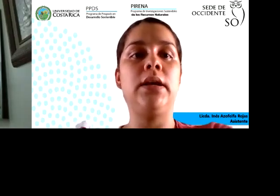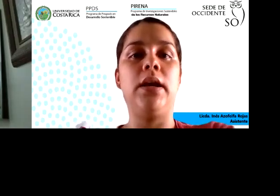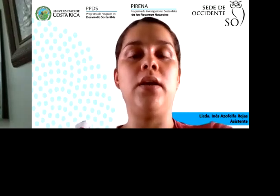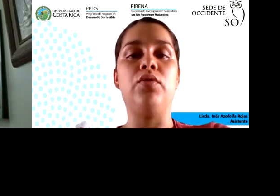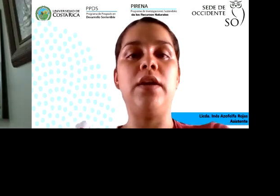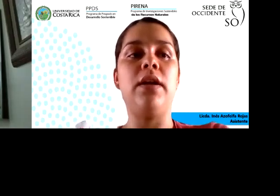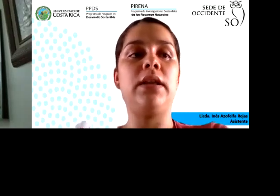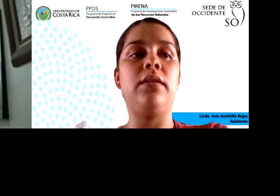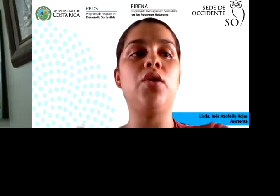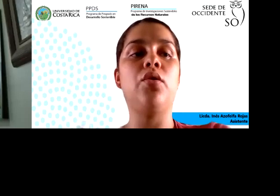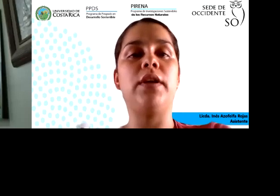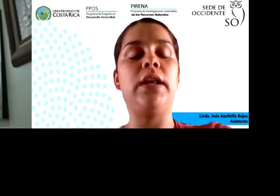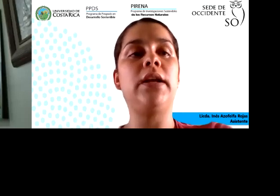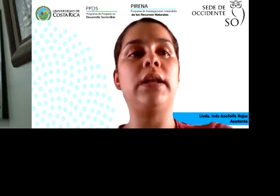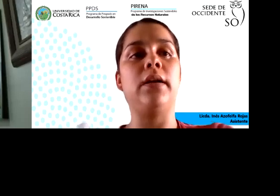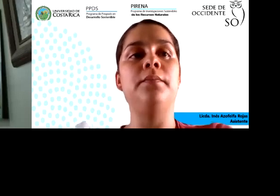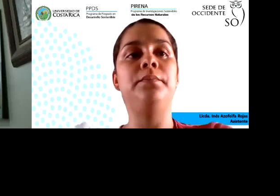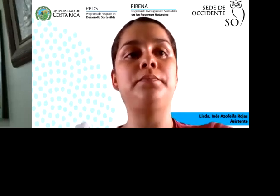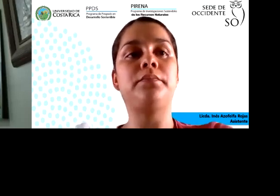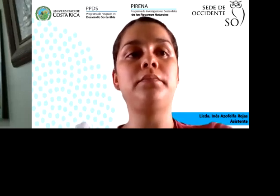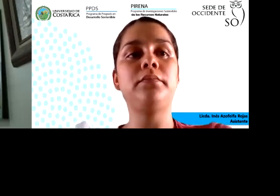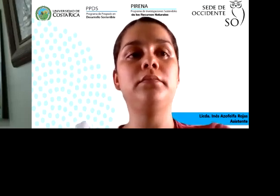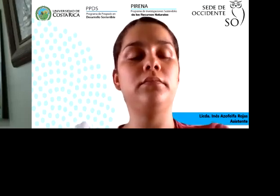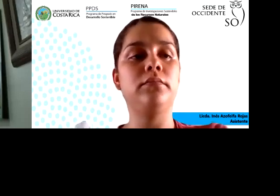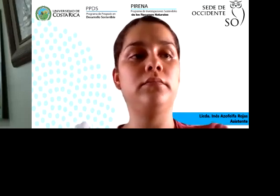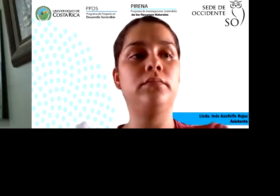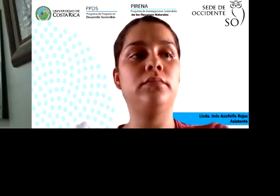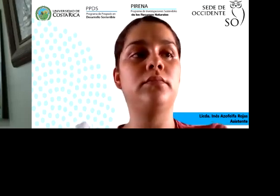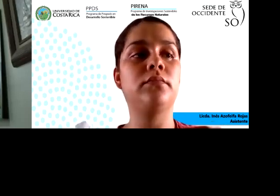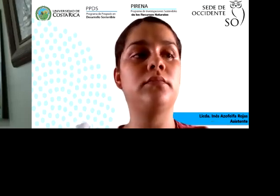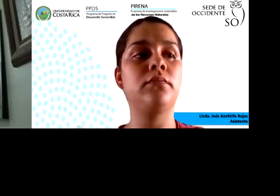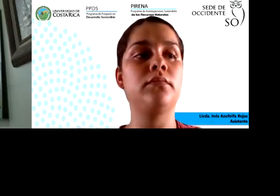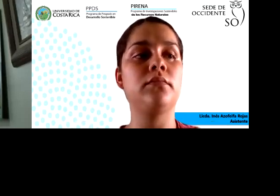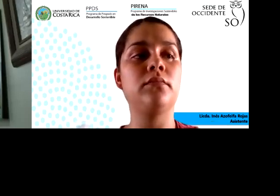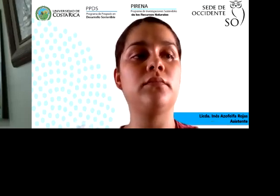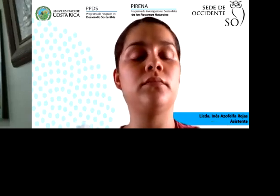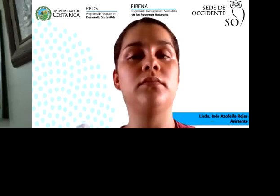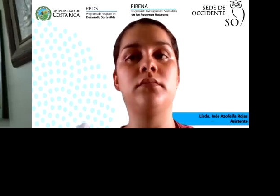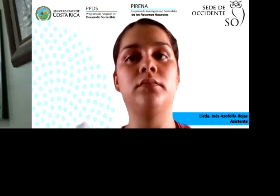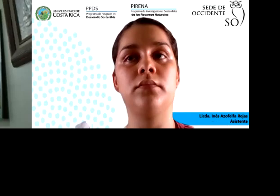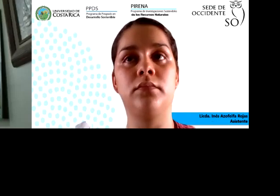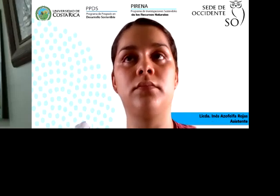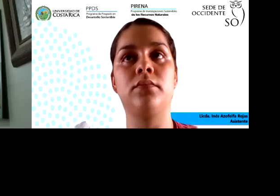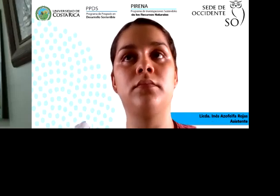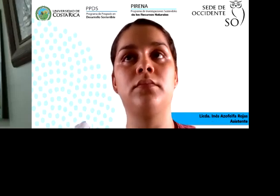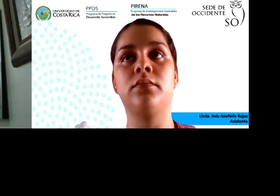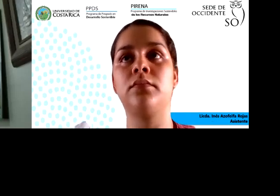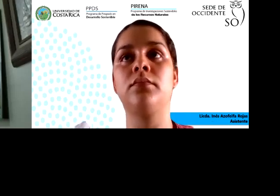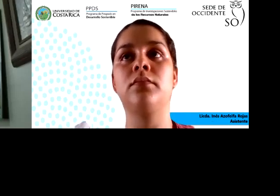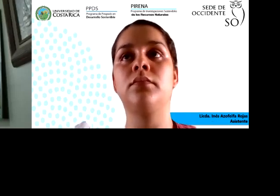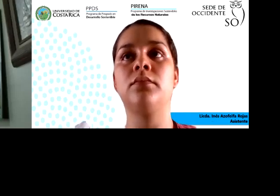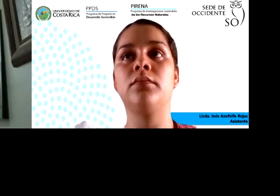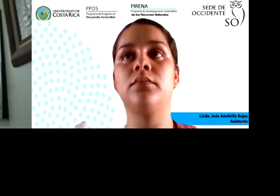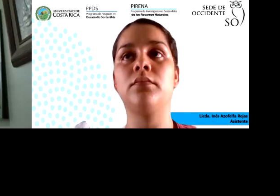eólicas, inclusive el tendido o red eléctrica. Sí, ok. Con respecto a la primera, bueno,